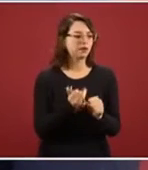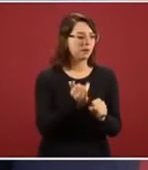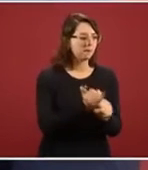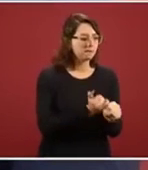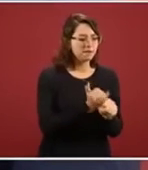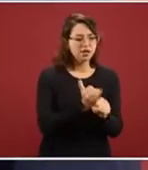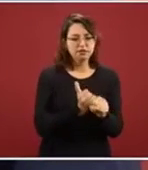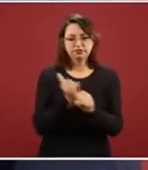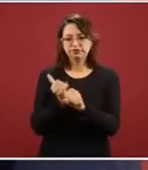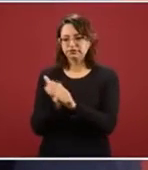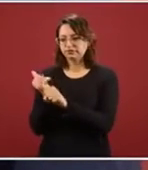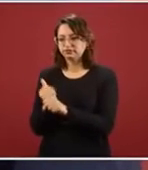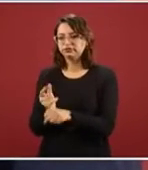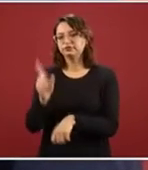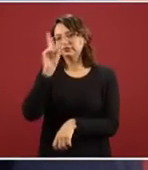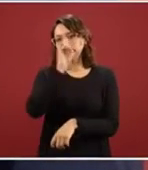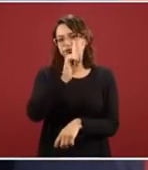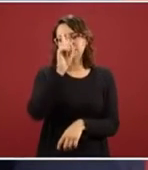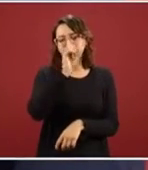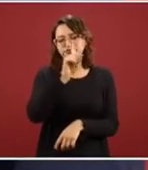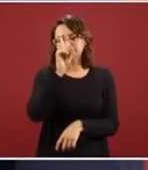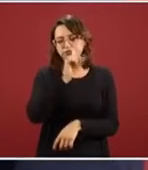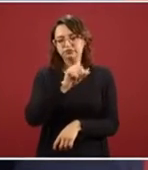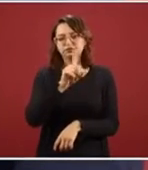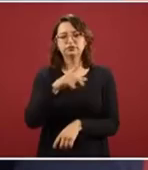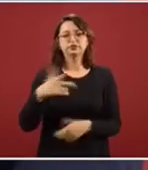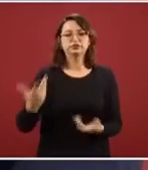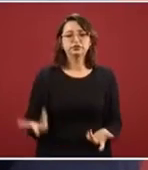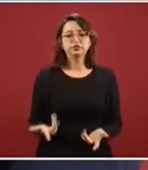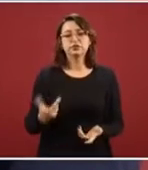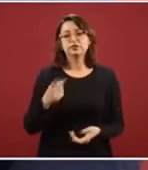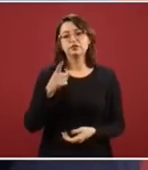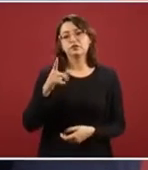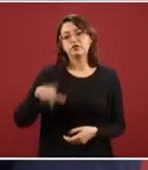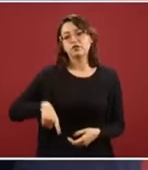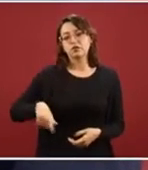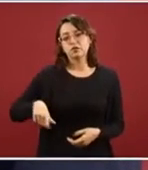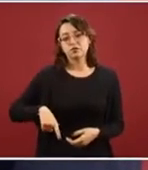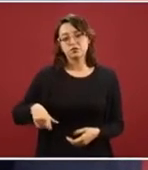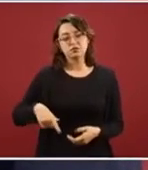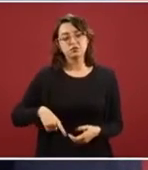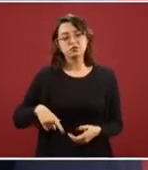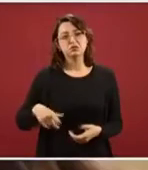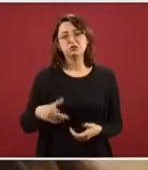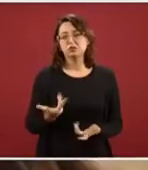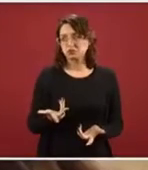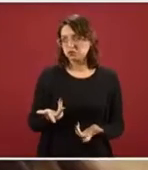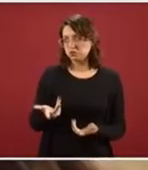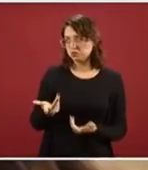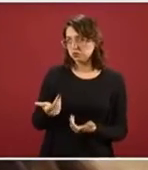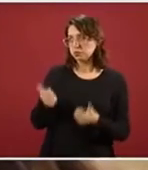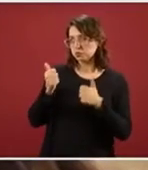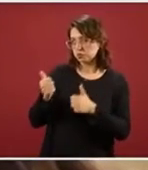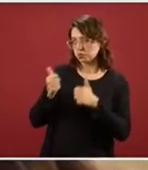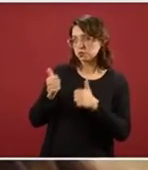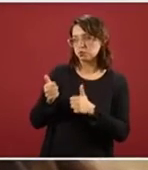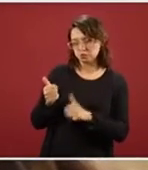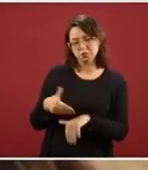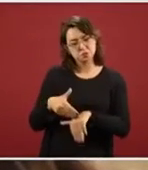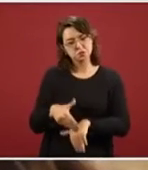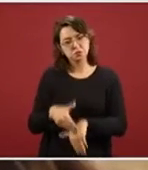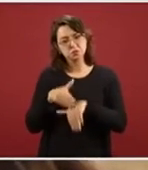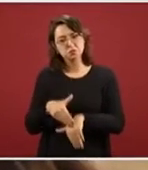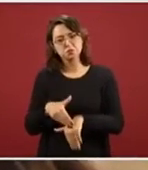investigue, recomiende al gobierno lo que consideren, y nosotros vamos a acatar esas